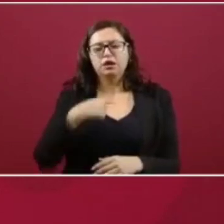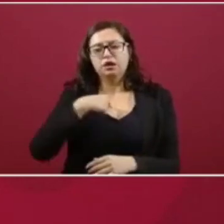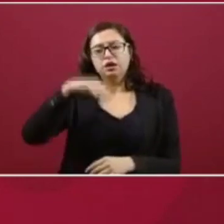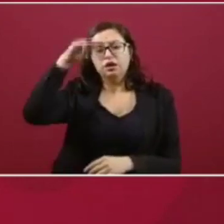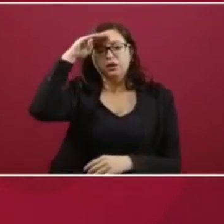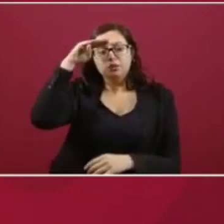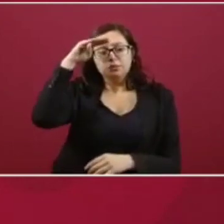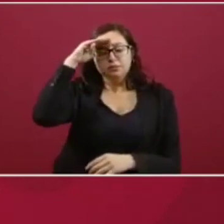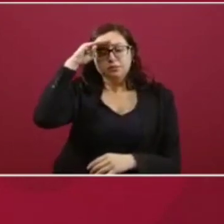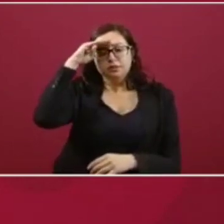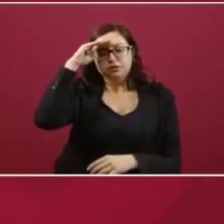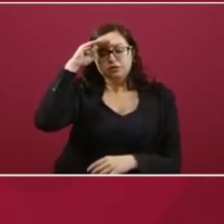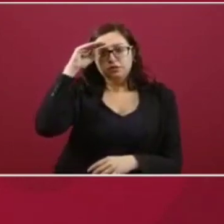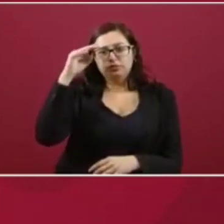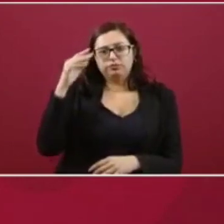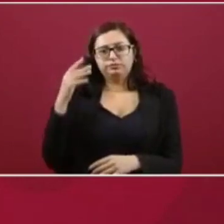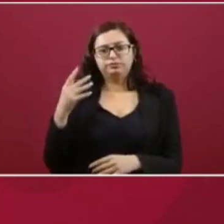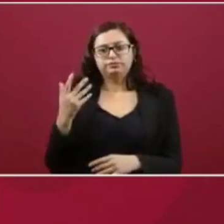se está